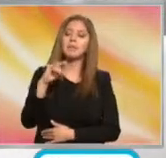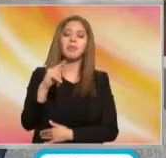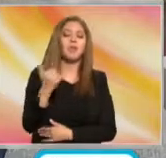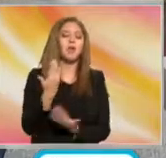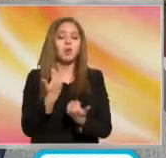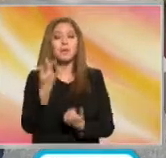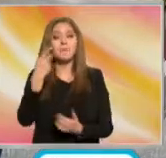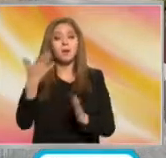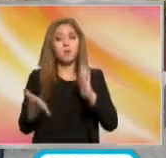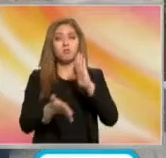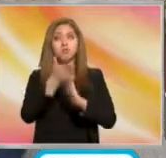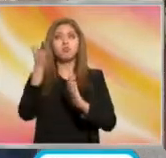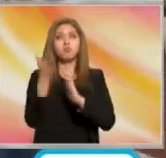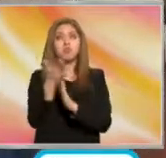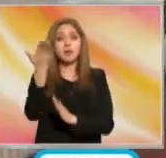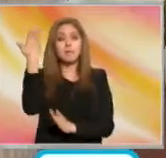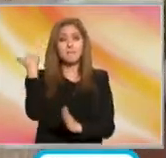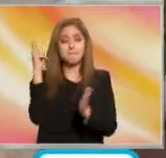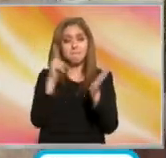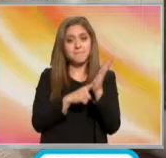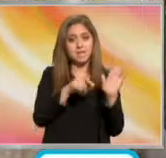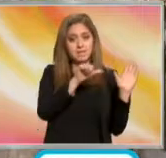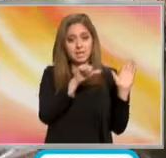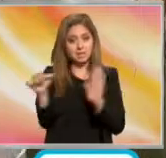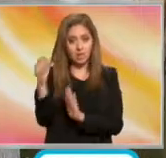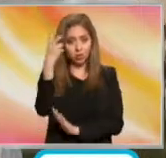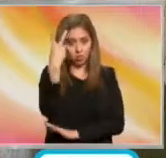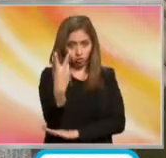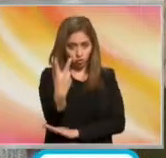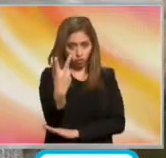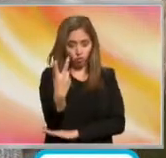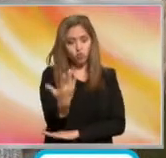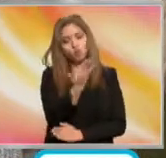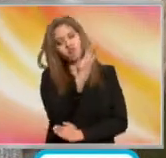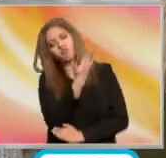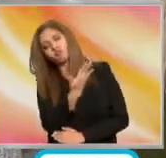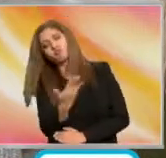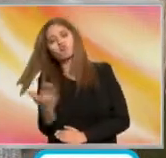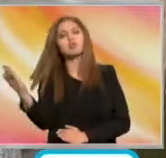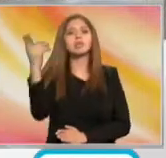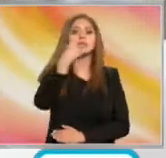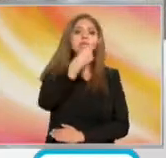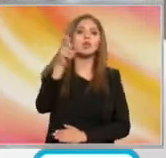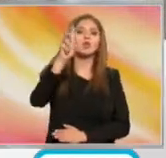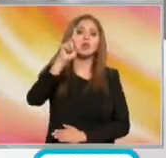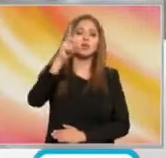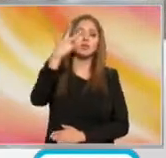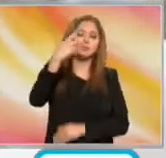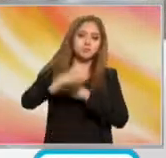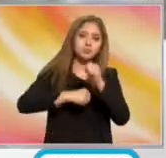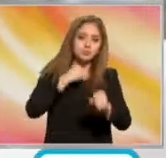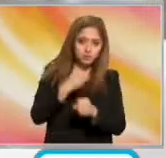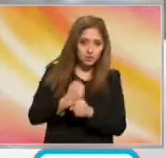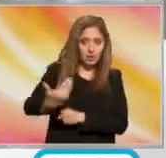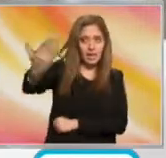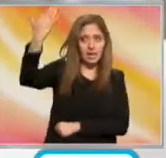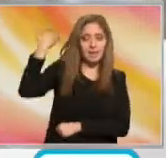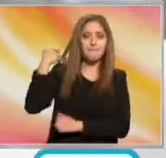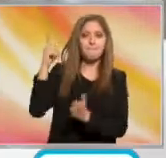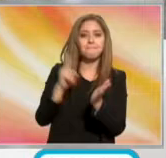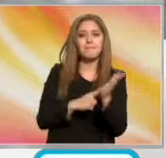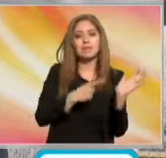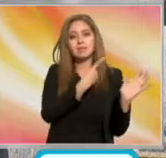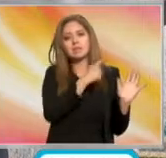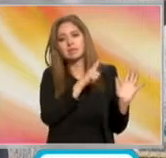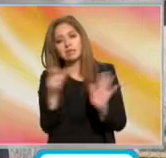construcción comenzó en 1602 Sí. y duró 138 años. O sea, la terminó en O 1740. sea, se tardaron un